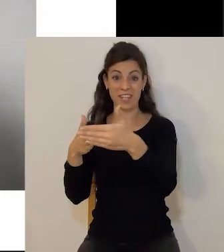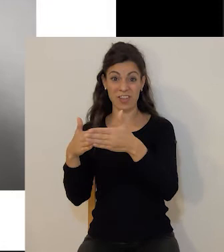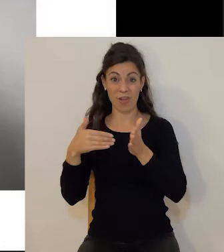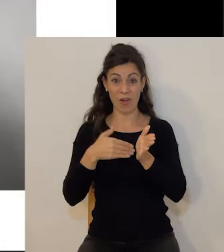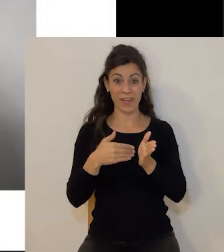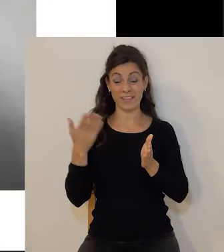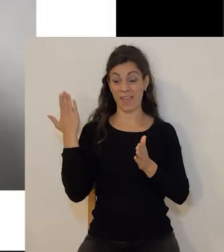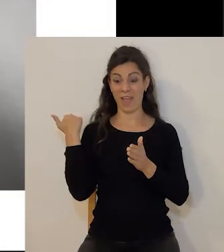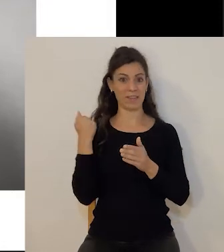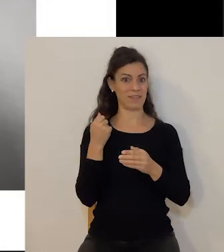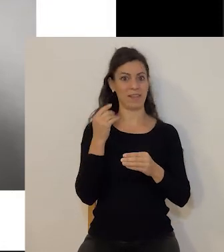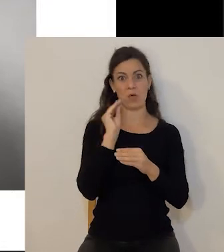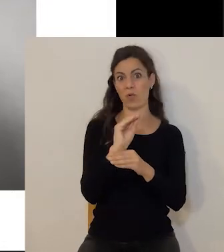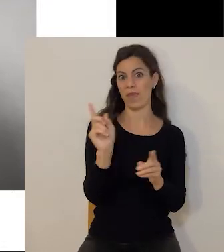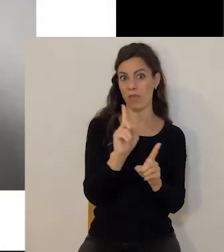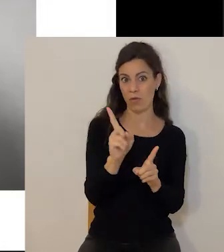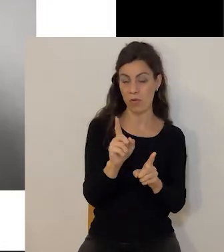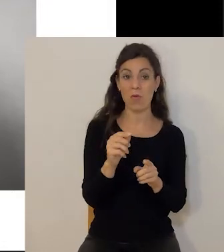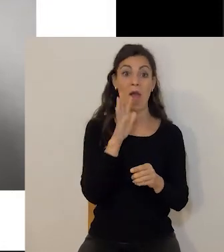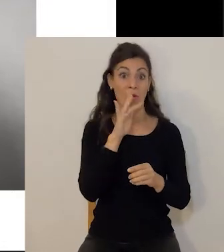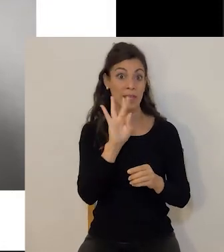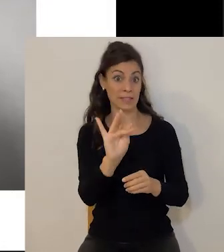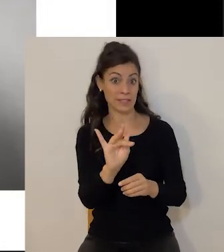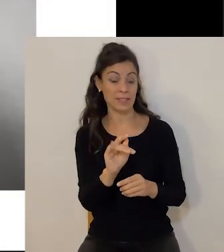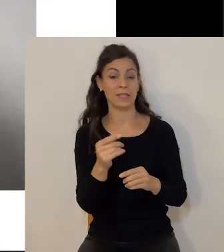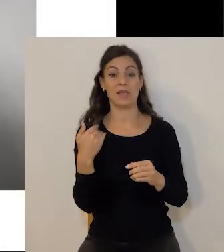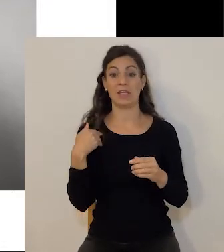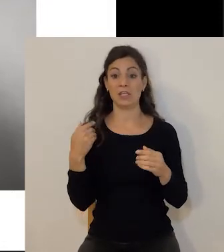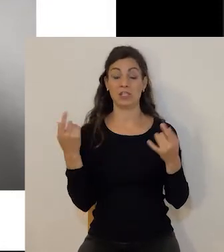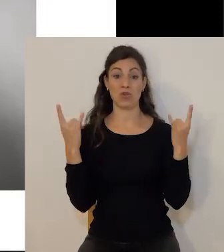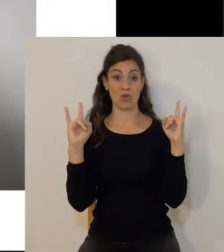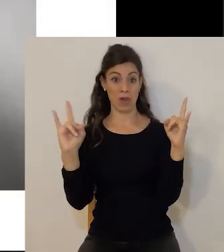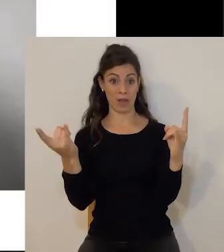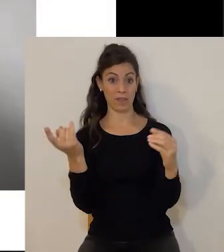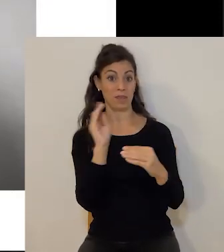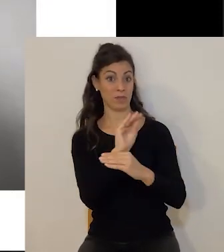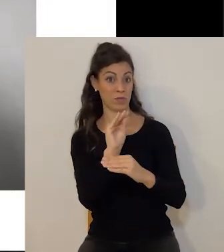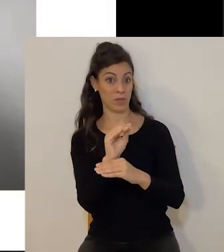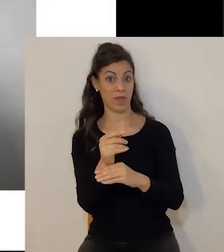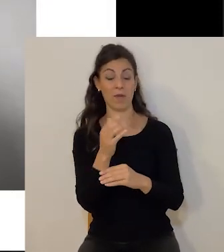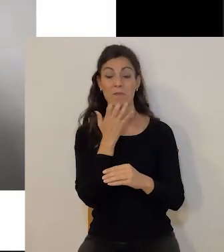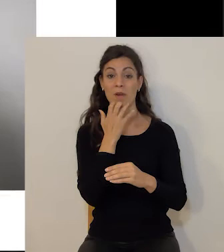había cuidado. Estoy cuidando mi jardín. He creado un huerto.